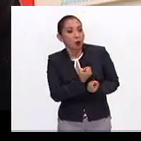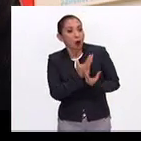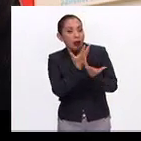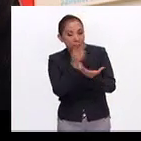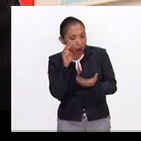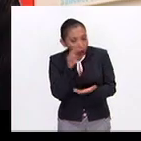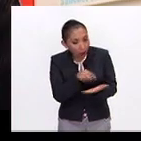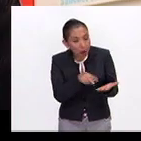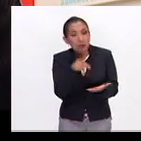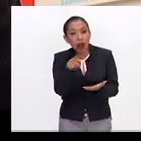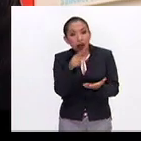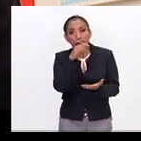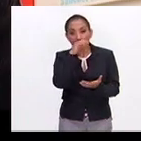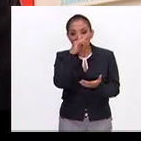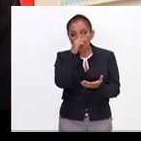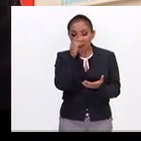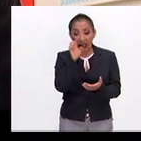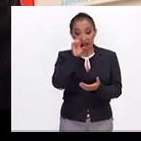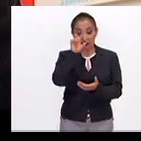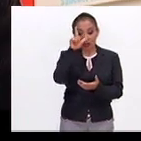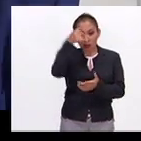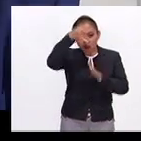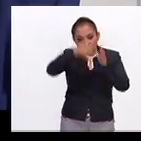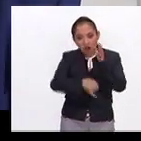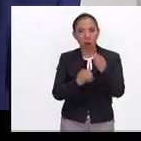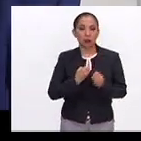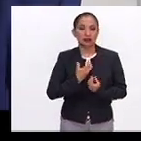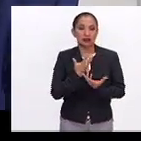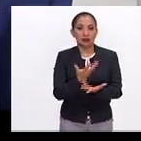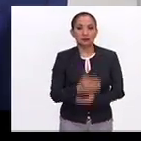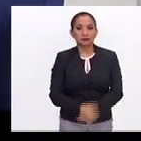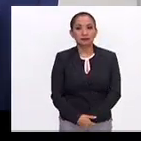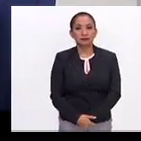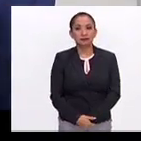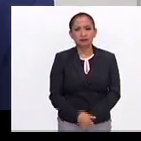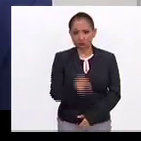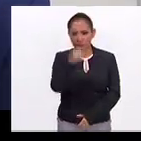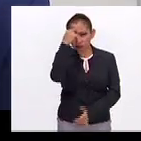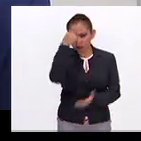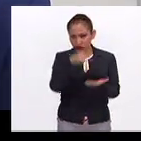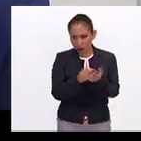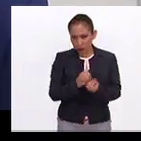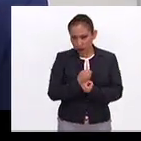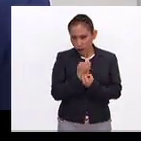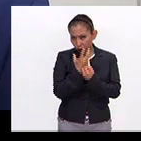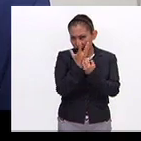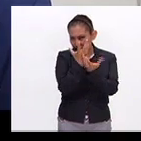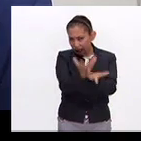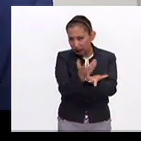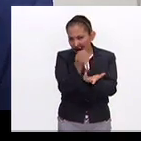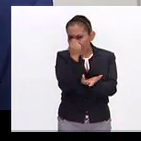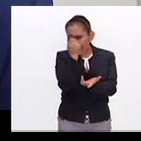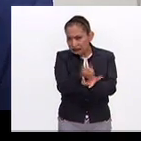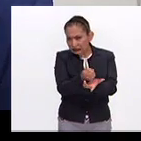poeta, pero la calidad espiritual es poesía. ¿Cree que la poesía es la única